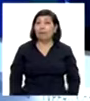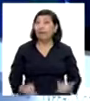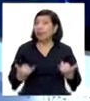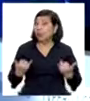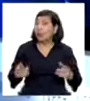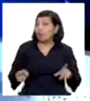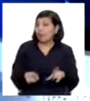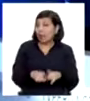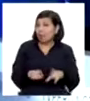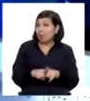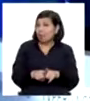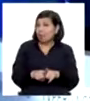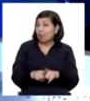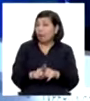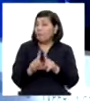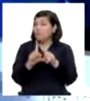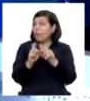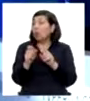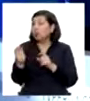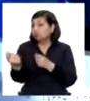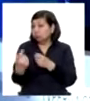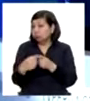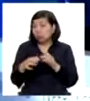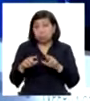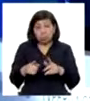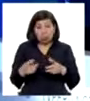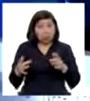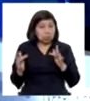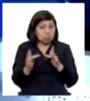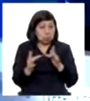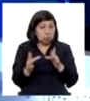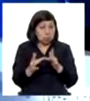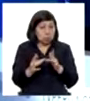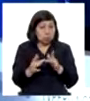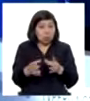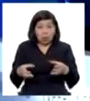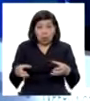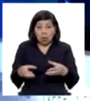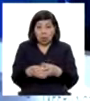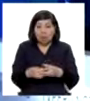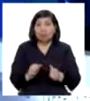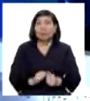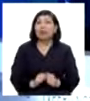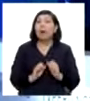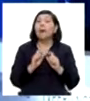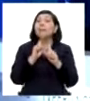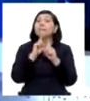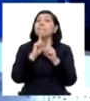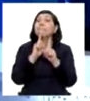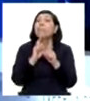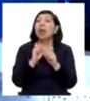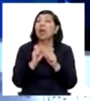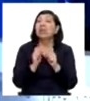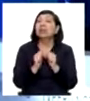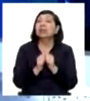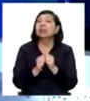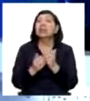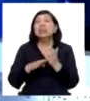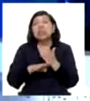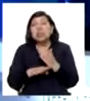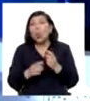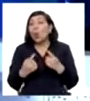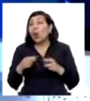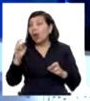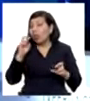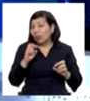estamos también en una etapa de consultas. Ellos pueden escribirnos a nuestro correo, al correo del comité, y preguntar con relación a las bases o